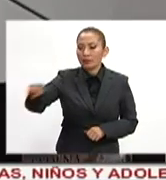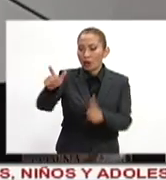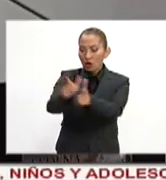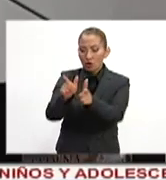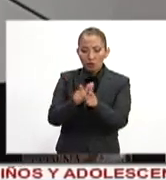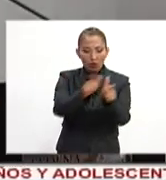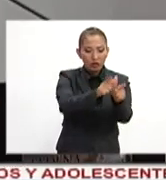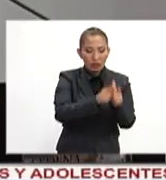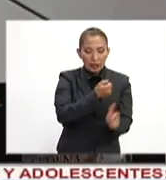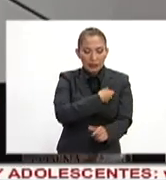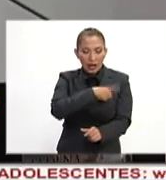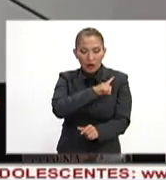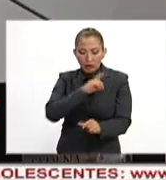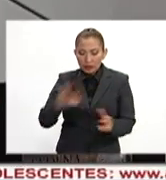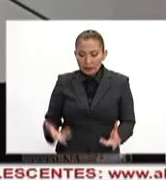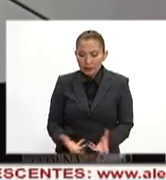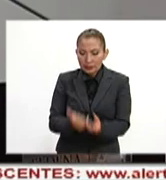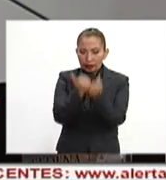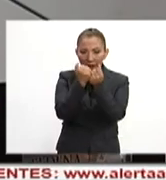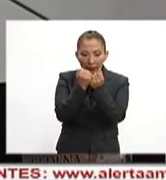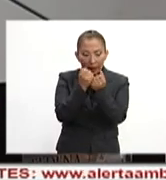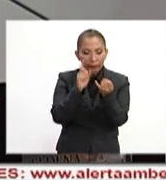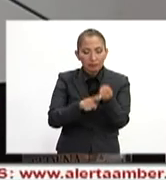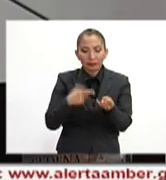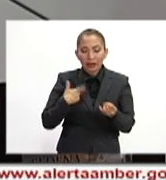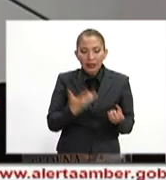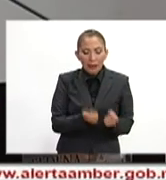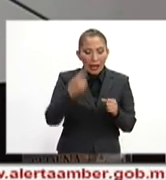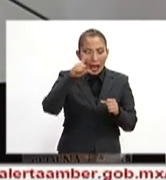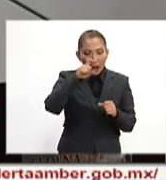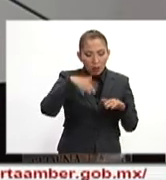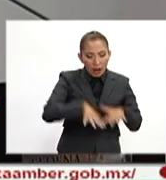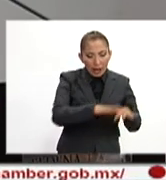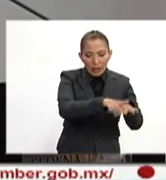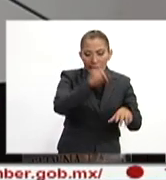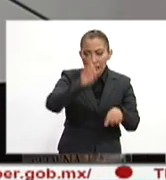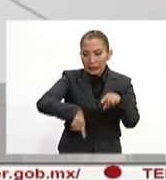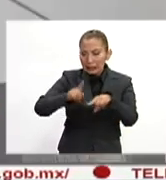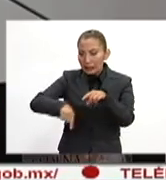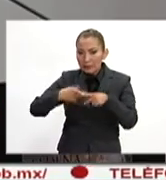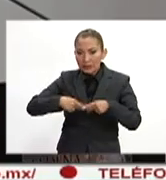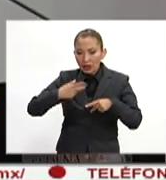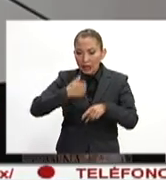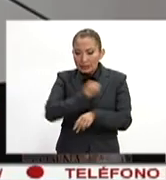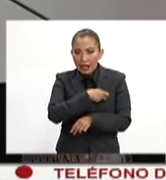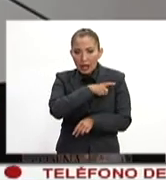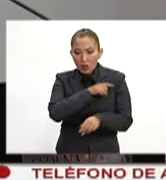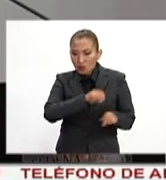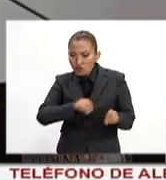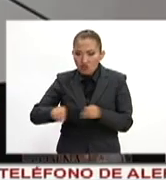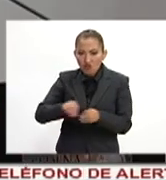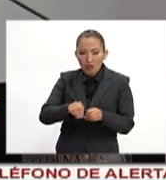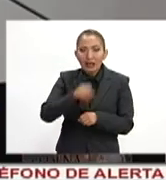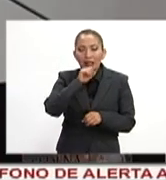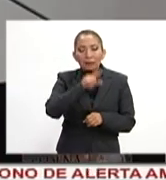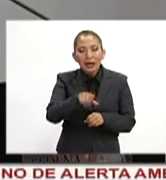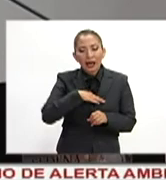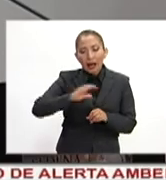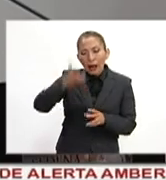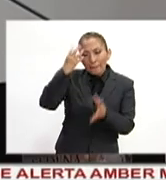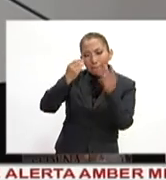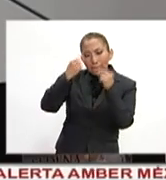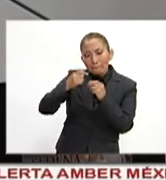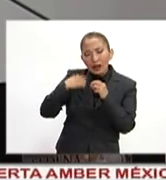sanidad, rescate vertical, rescate acuático y evacuación aeromédica. Y con esto se incrementará el